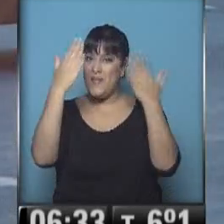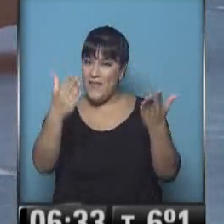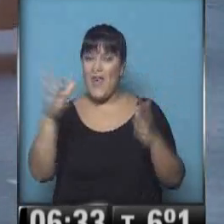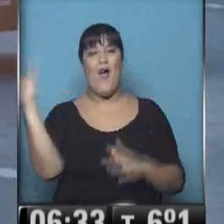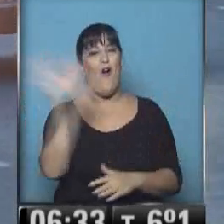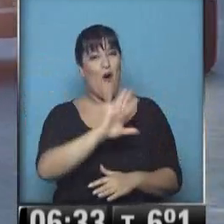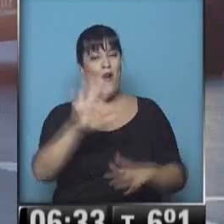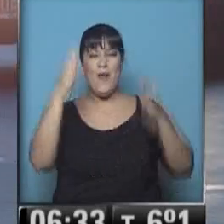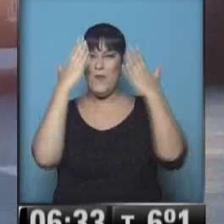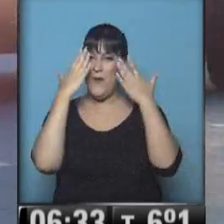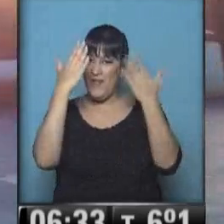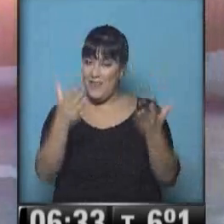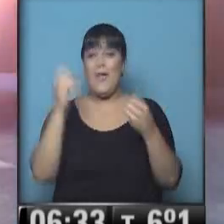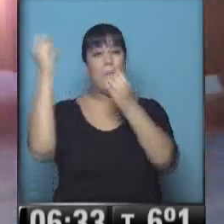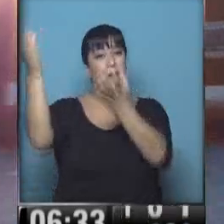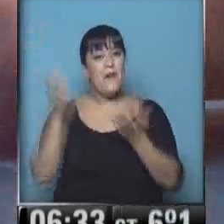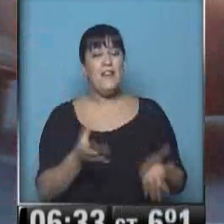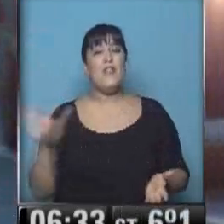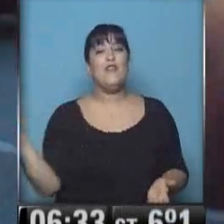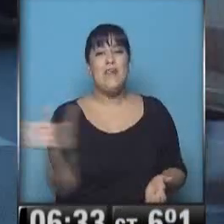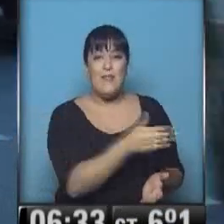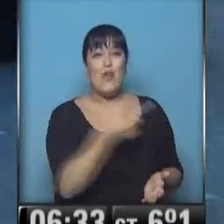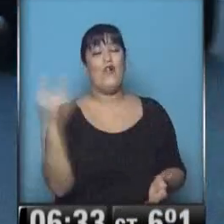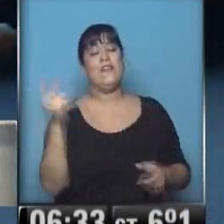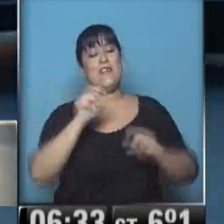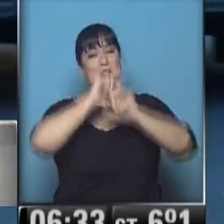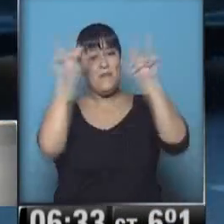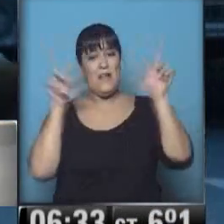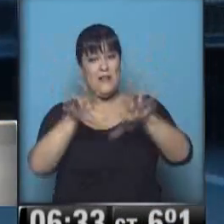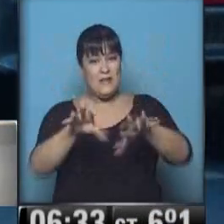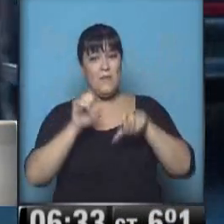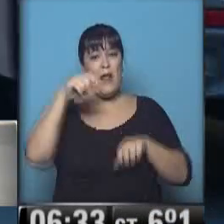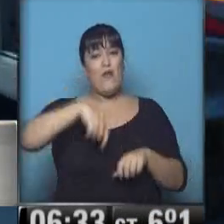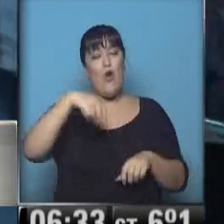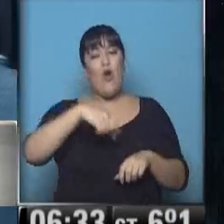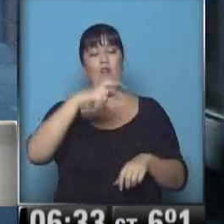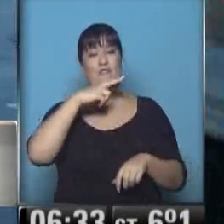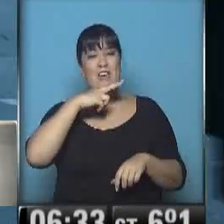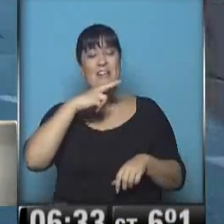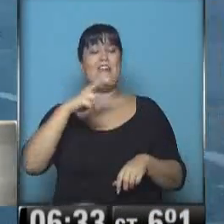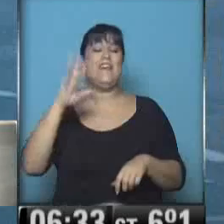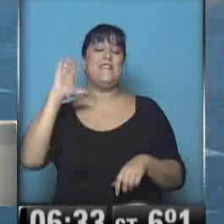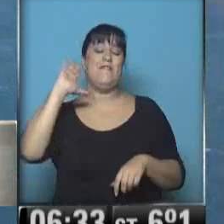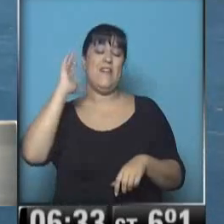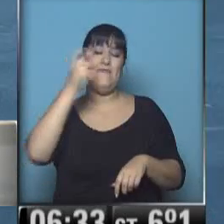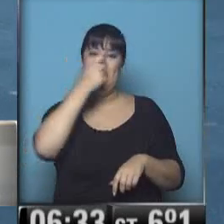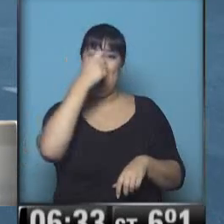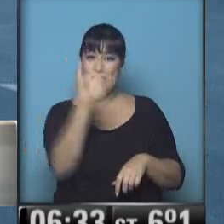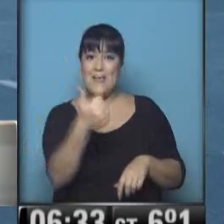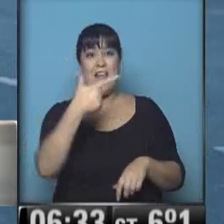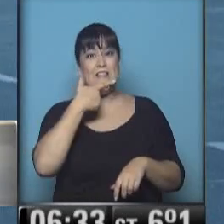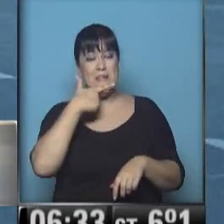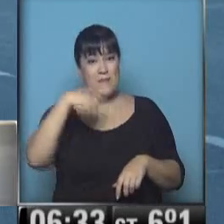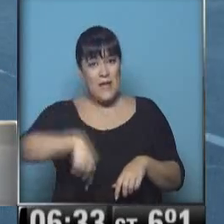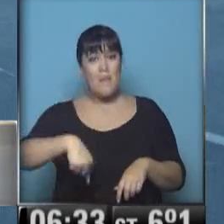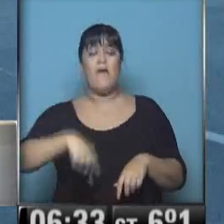Nadia linda, muy buen día. Bienvenidos a todos los felices tempraneros a este viernes 26 de septiembre. Dale, levántate, que la mañana está